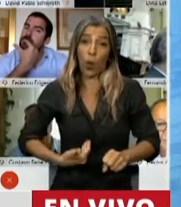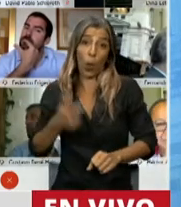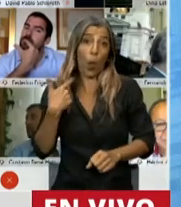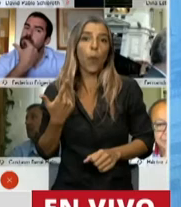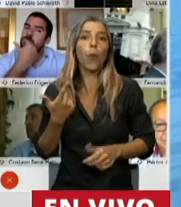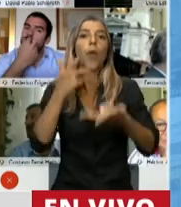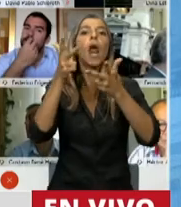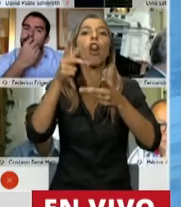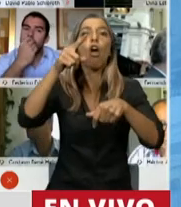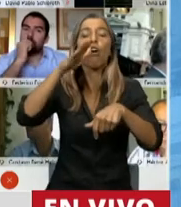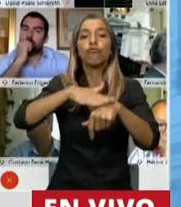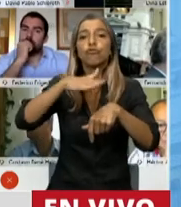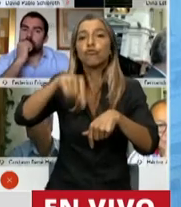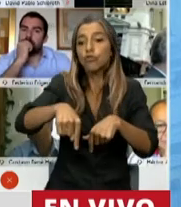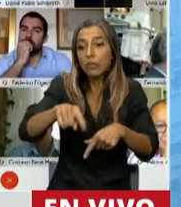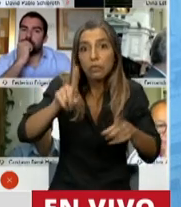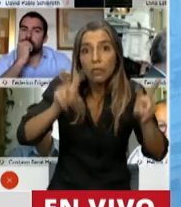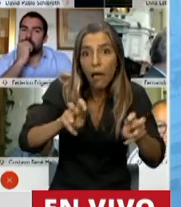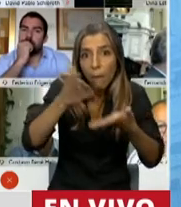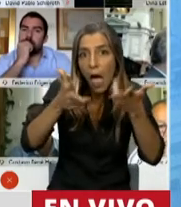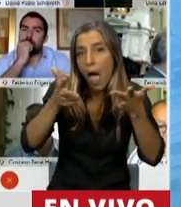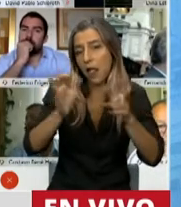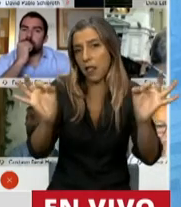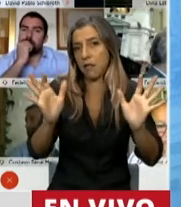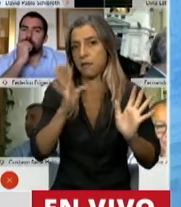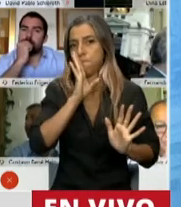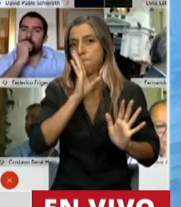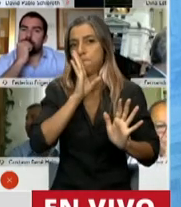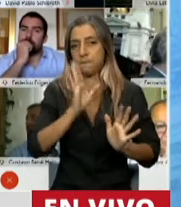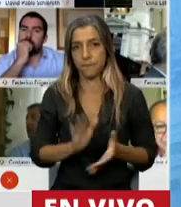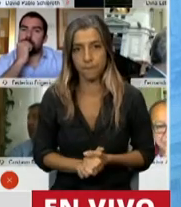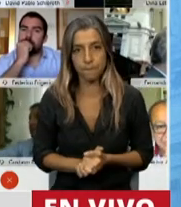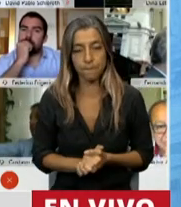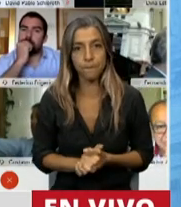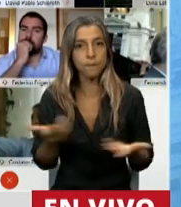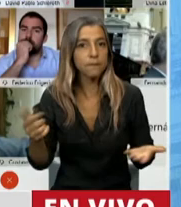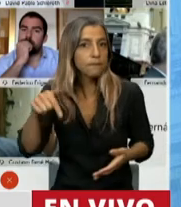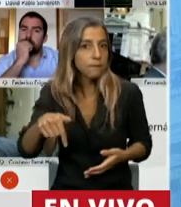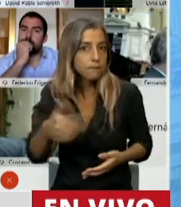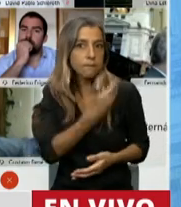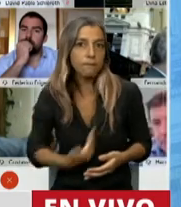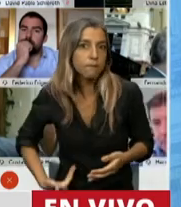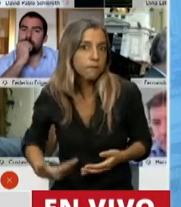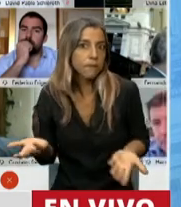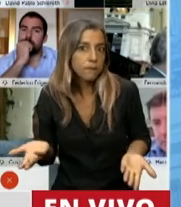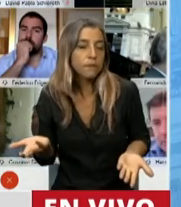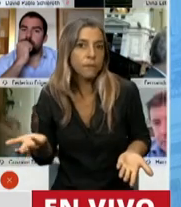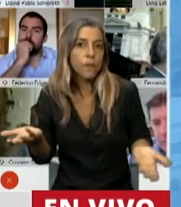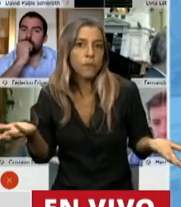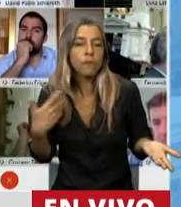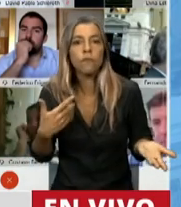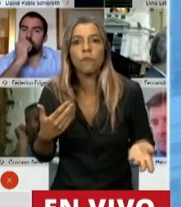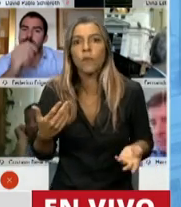tema. Y acá el gobierno vuelve a ser un espectador, pero